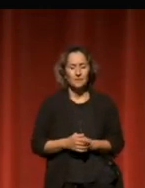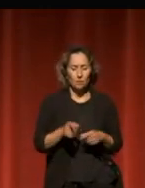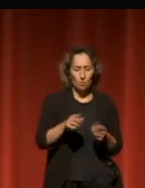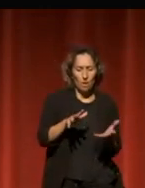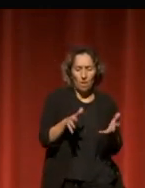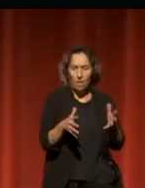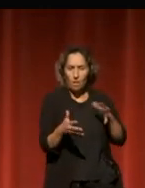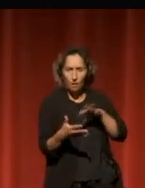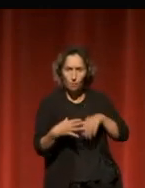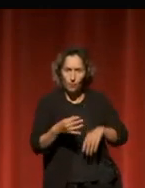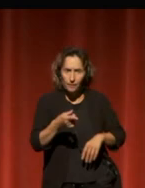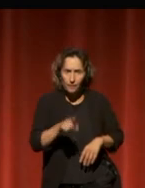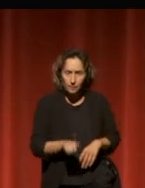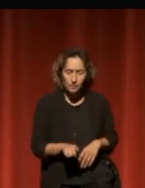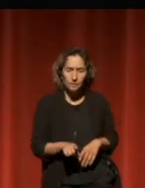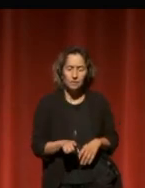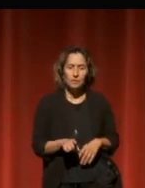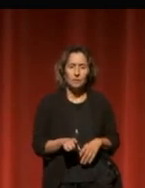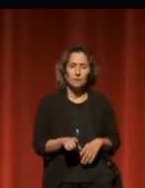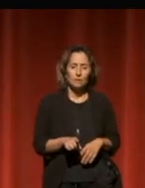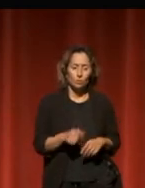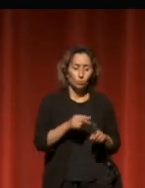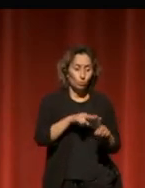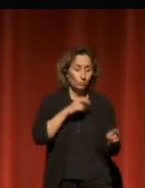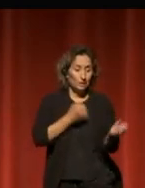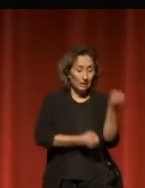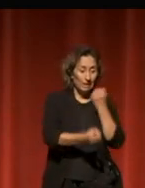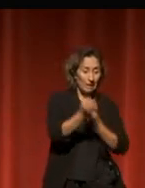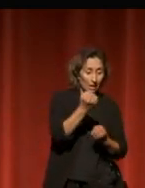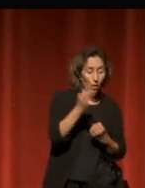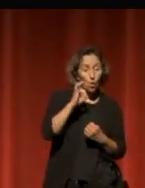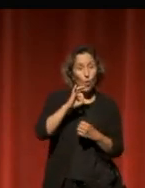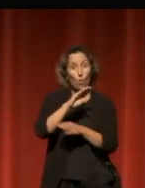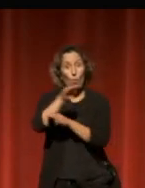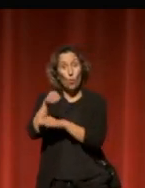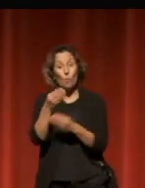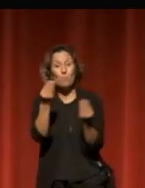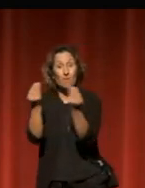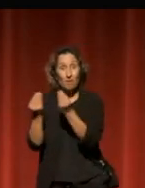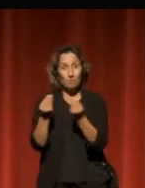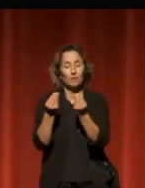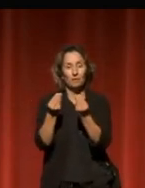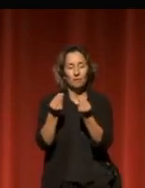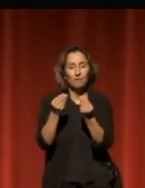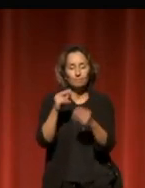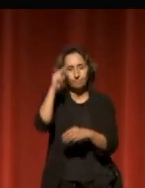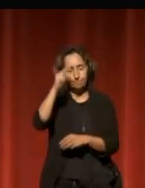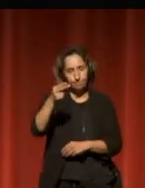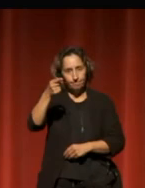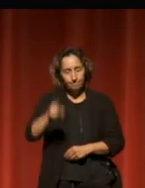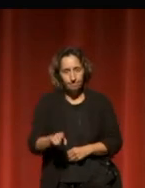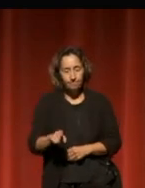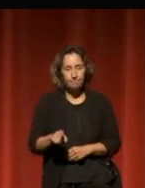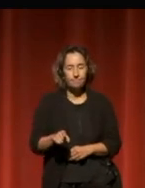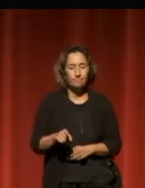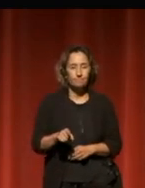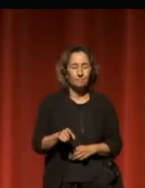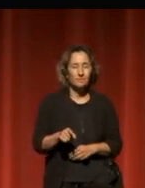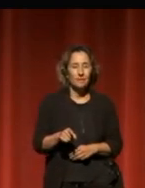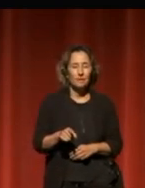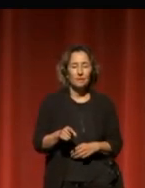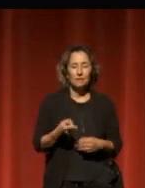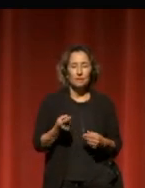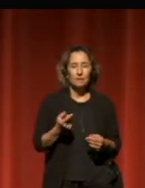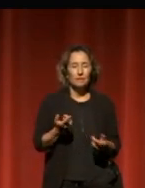cambiantes, tanto económica como medioambientalmente sostenibles, ¿no? Y a integrar todas